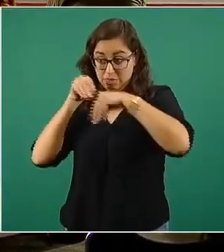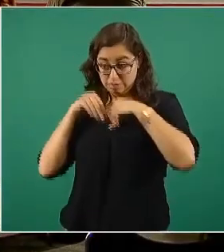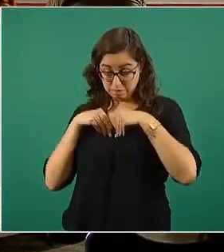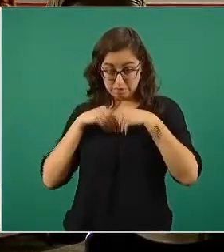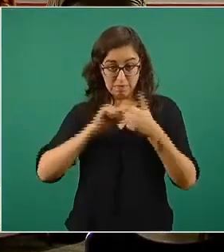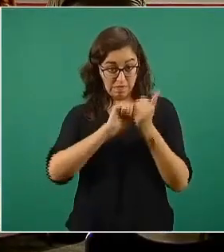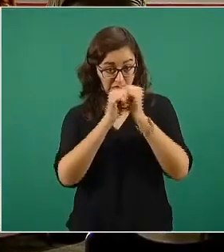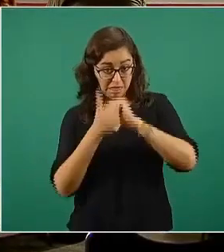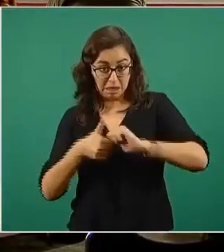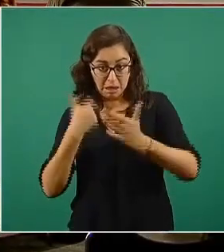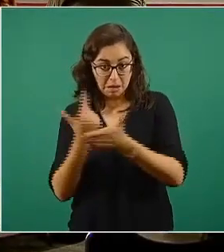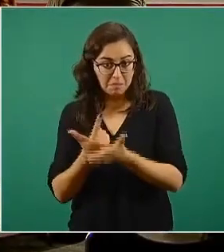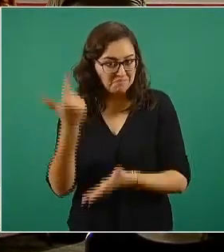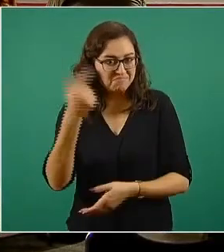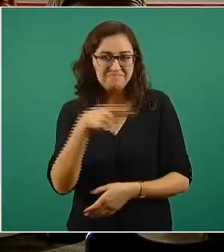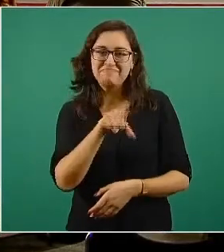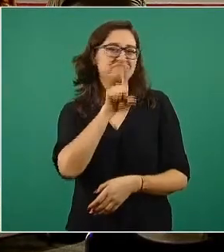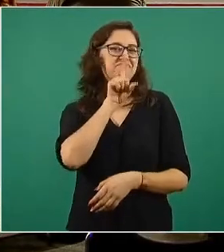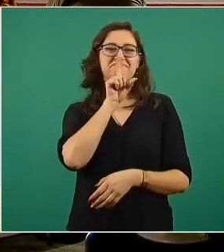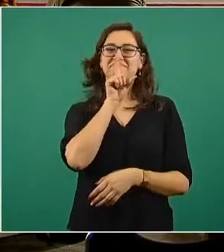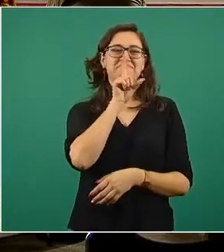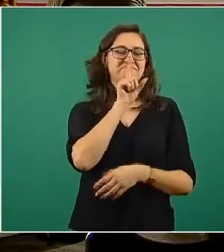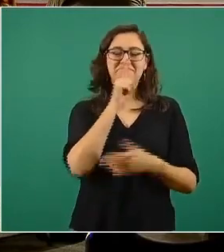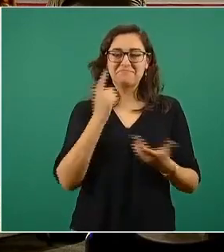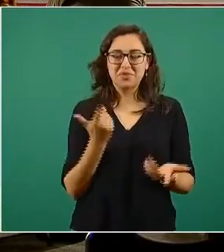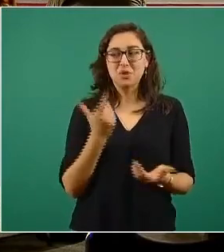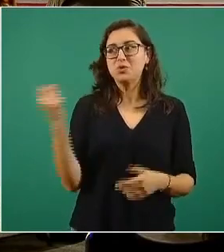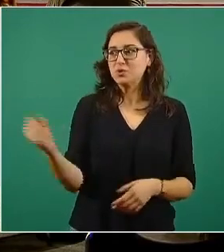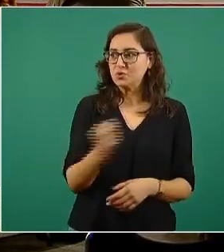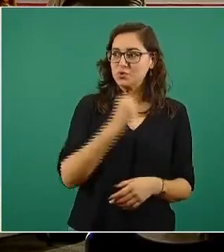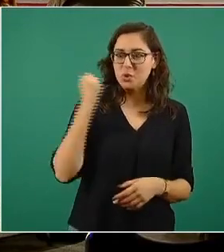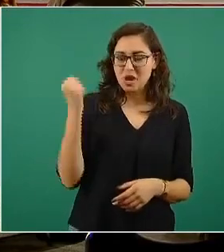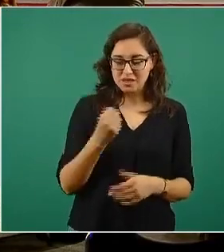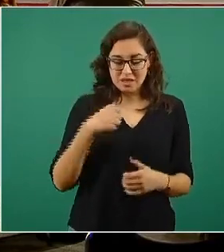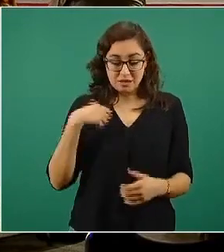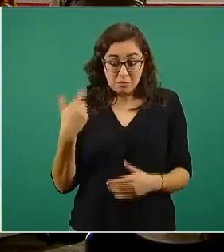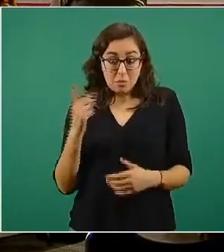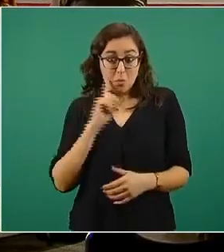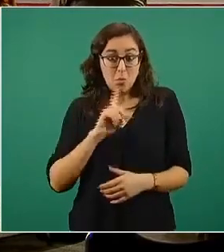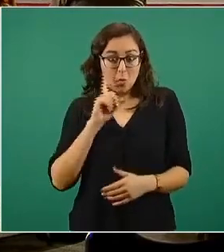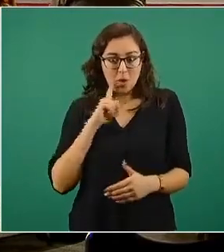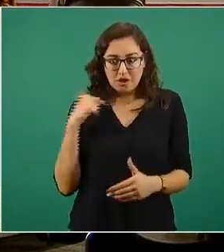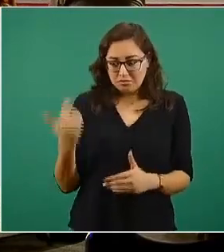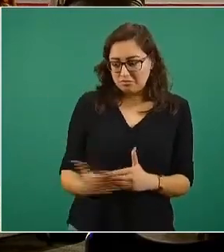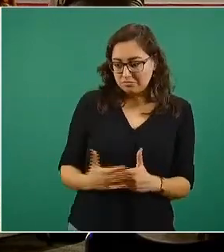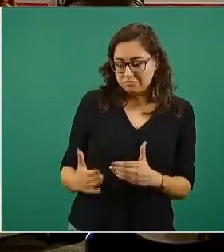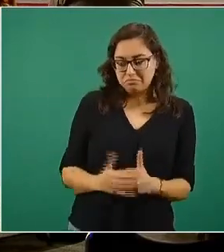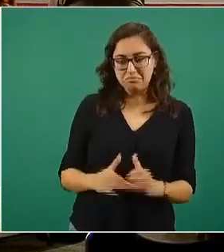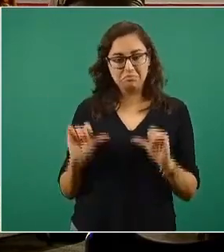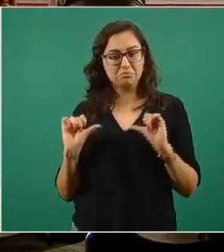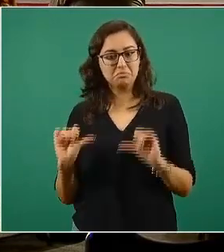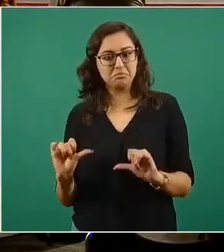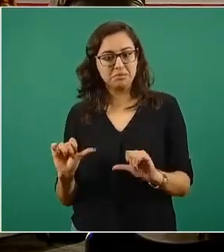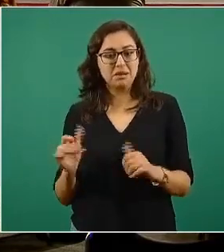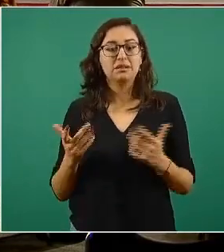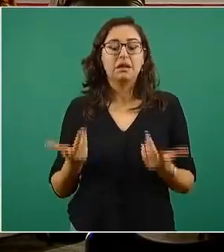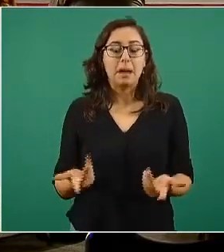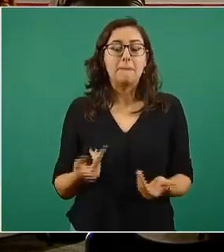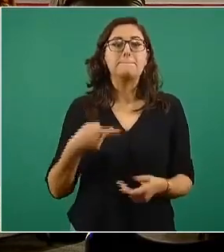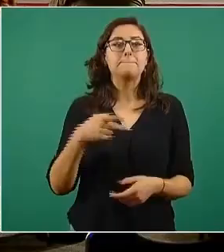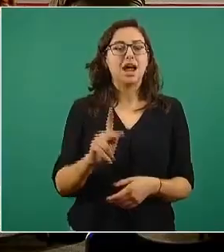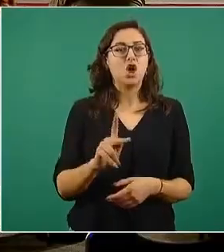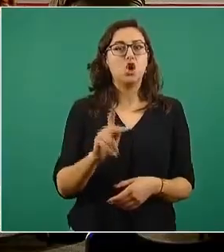mismo sea un factor de riesgo, una situación que haga más propenso a las complicaciones, lo que evidentemente no quiere